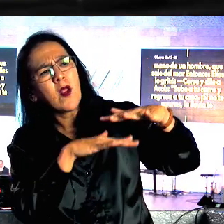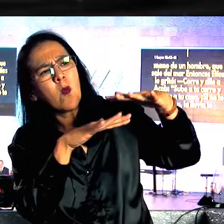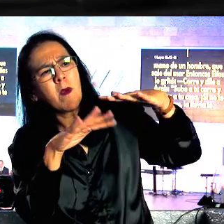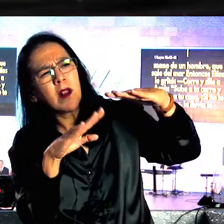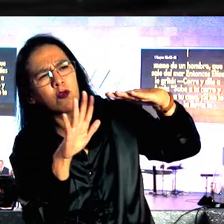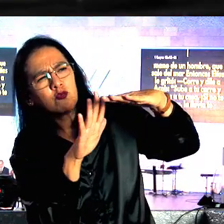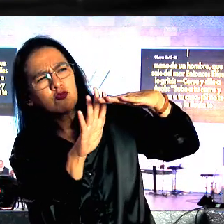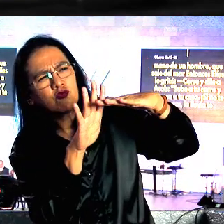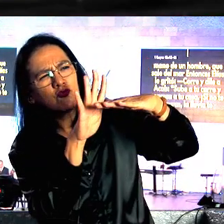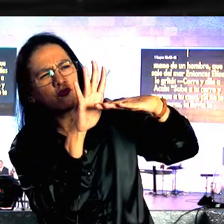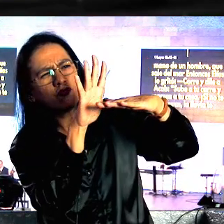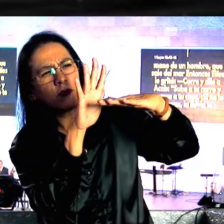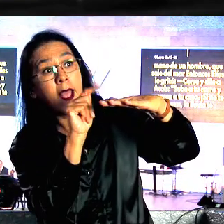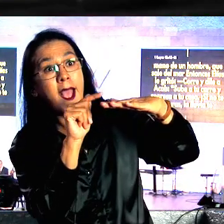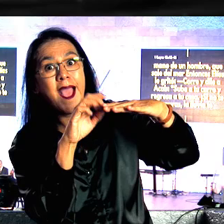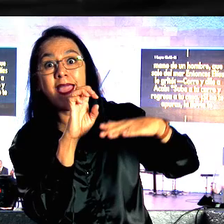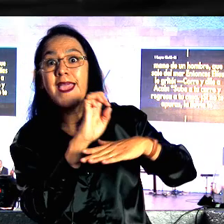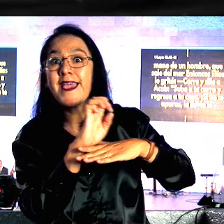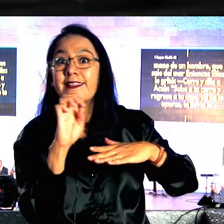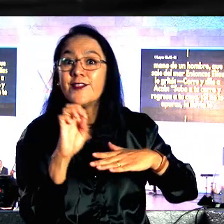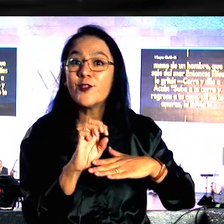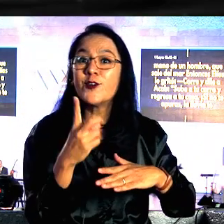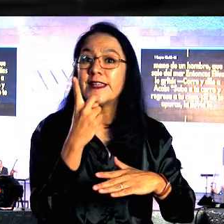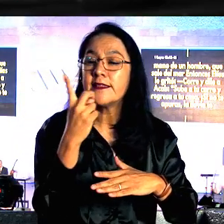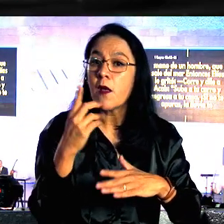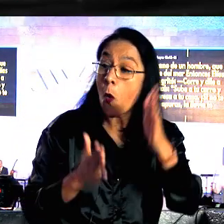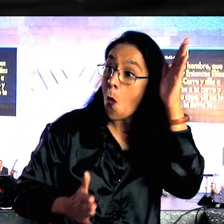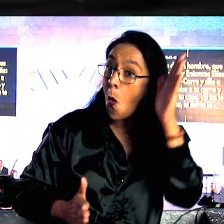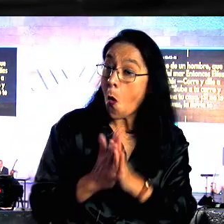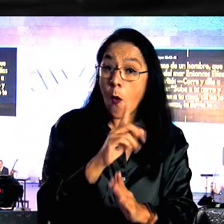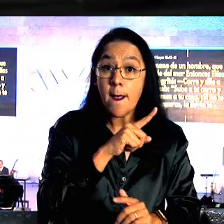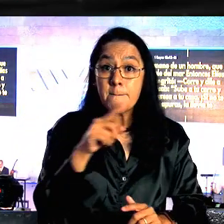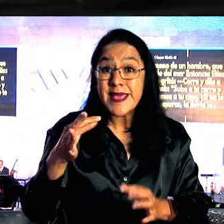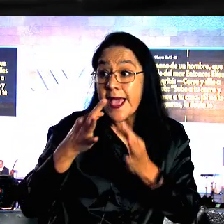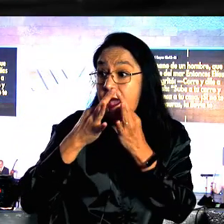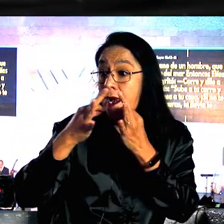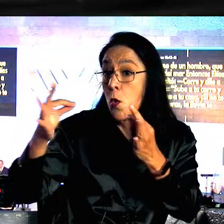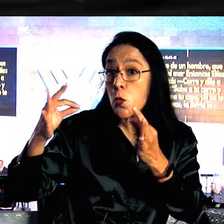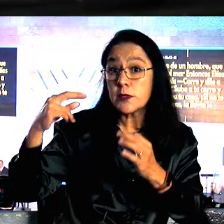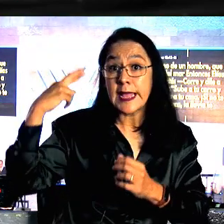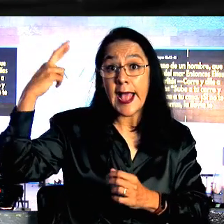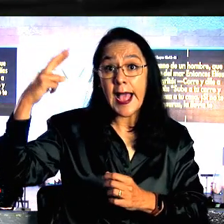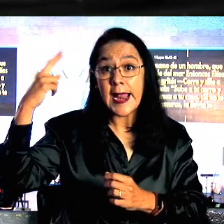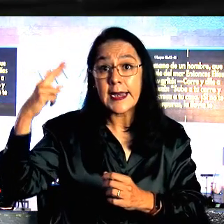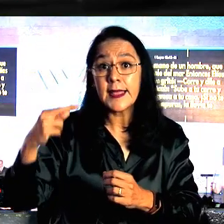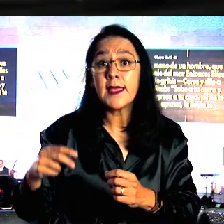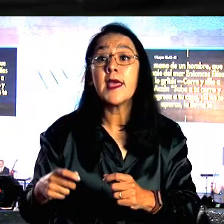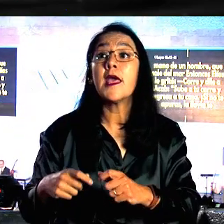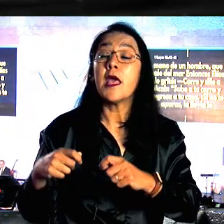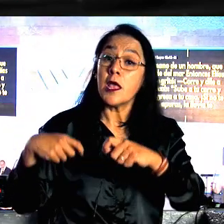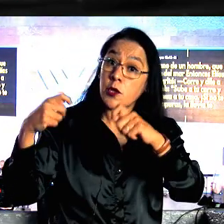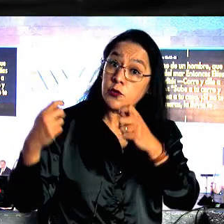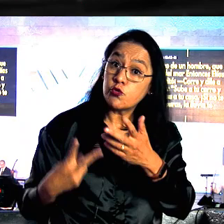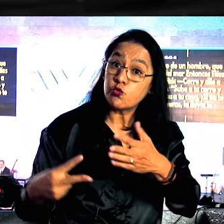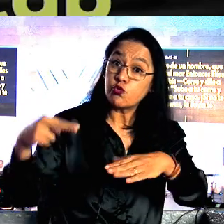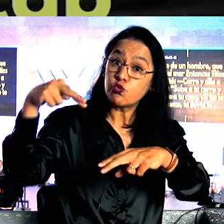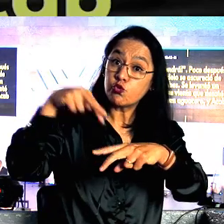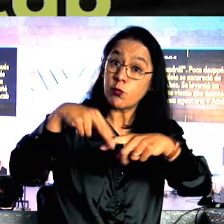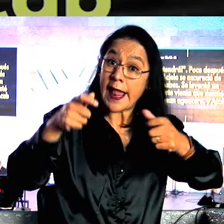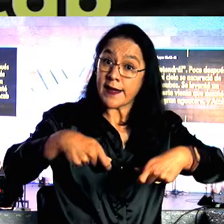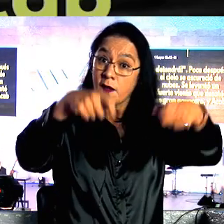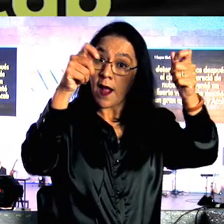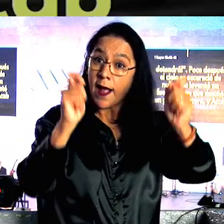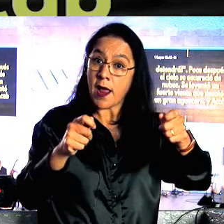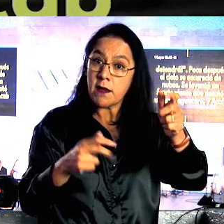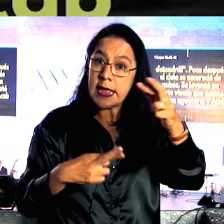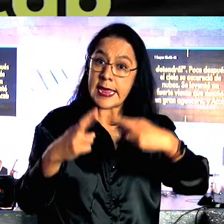entonces Elías le gritó corre y dile Acab sube a tu carro y regresa a tu casa si no te apuras la lluvia te